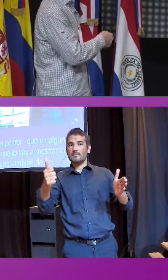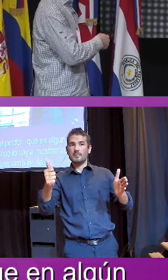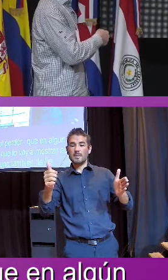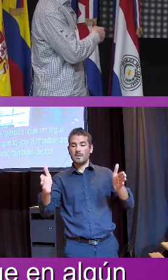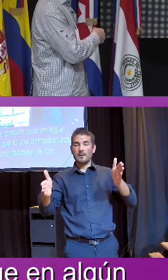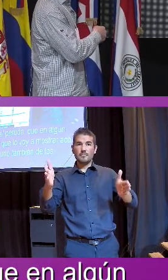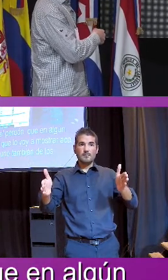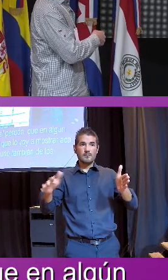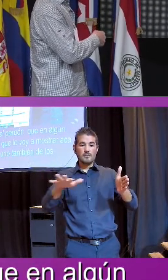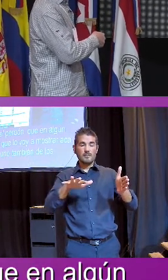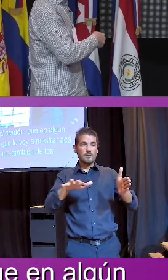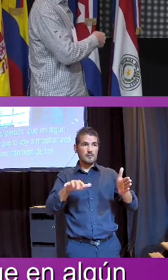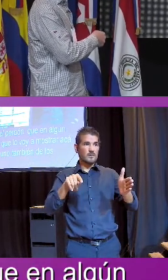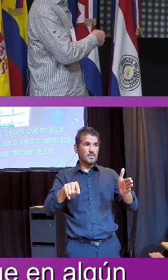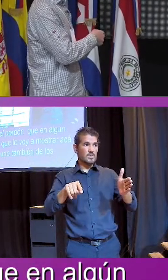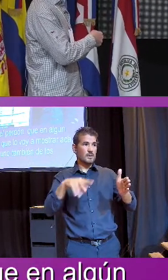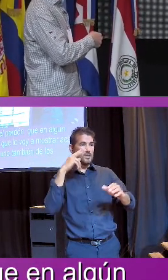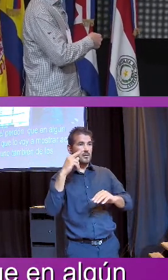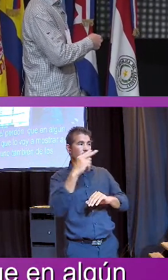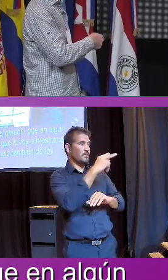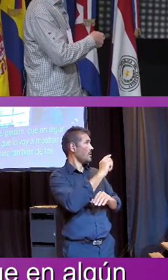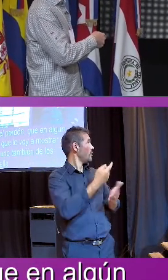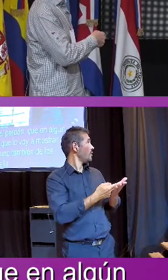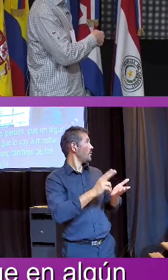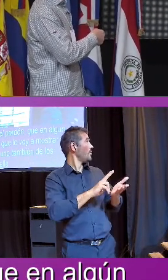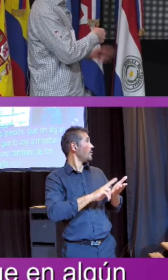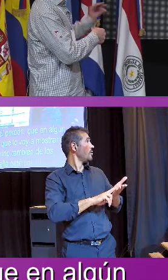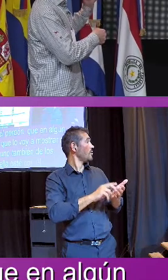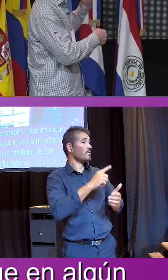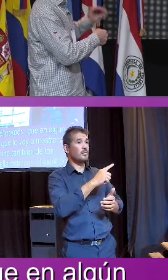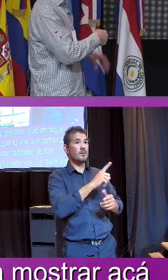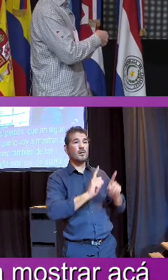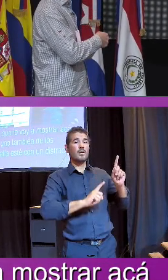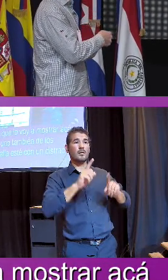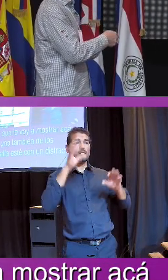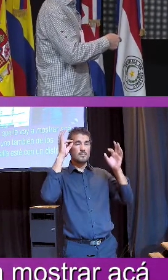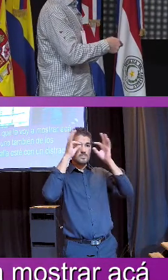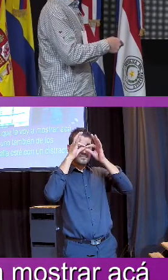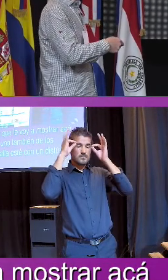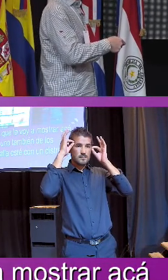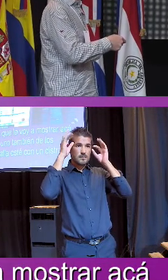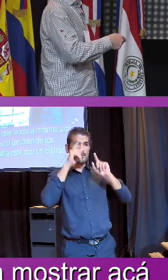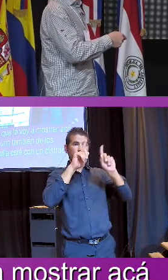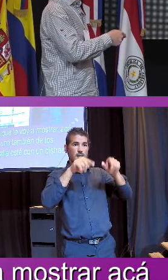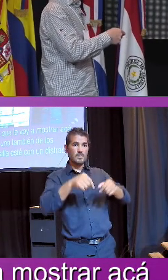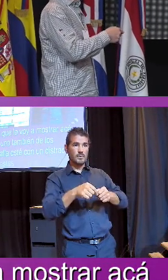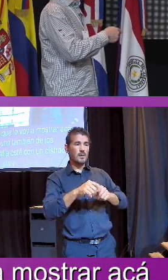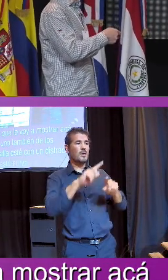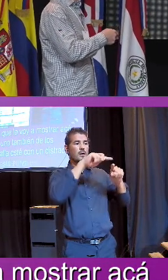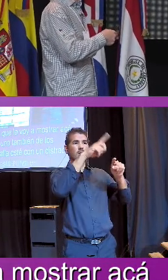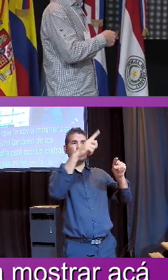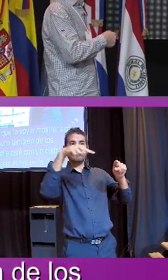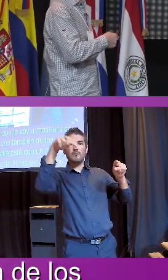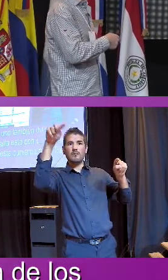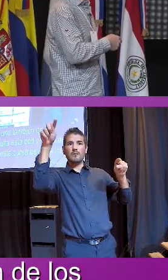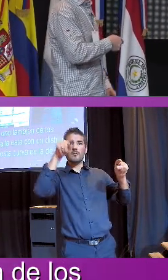estímulos que les ponían en la pantalla. Este es con un distractor, no importa, con las manos. Fíjense, esta curva es la de los